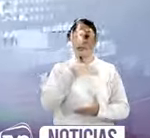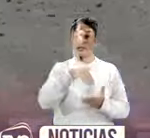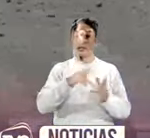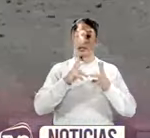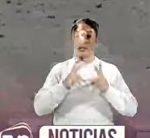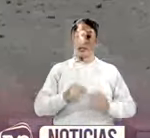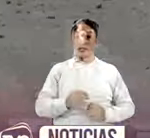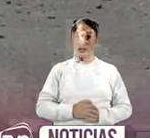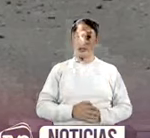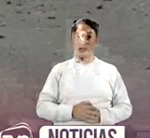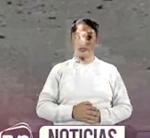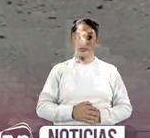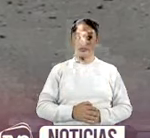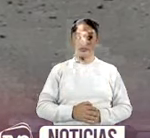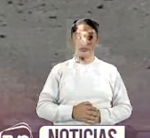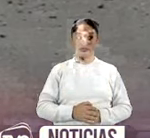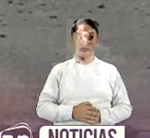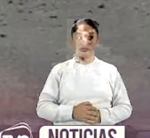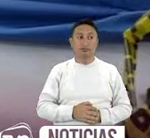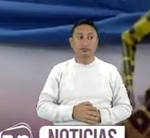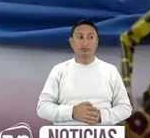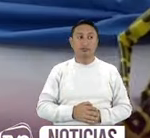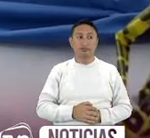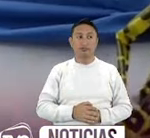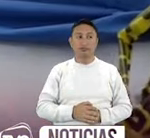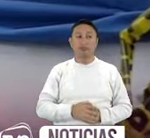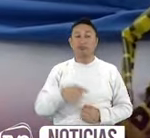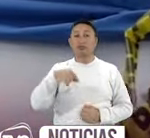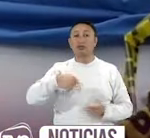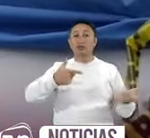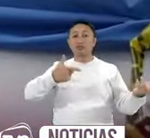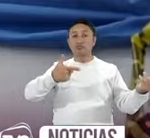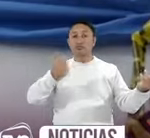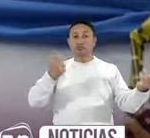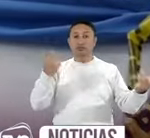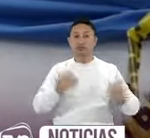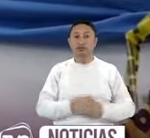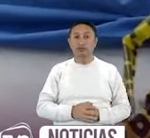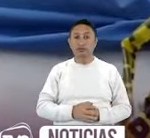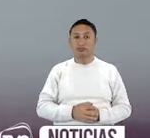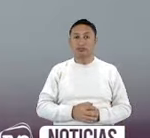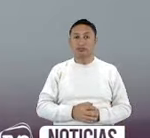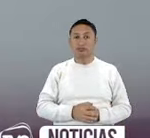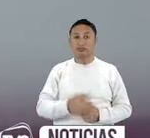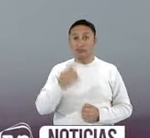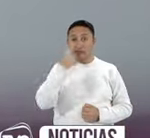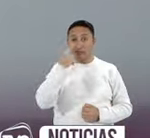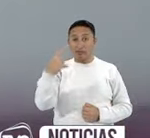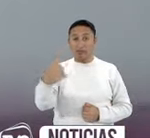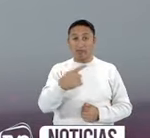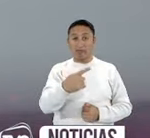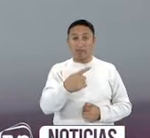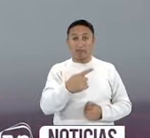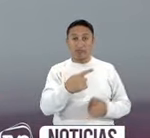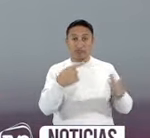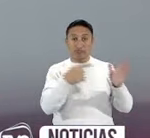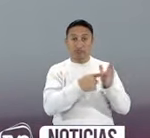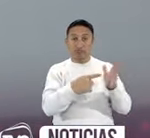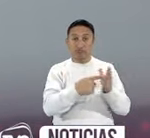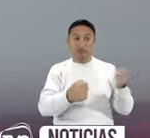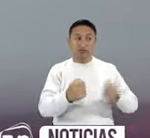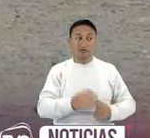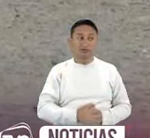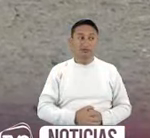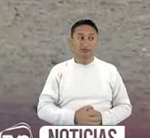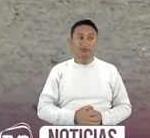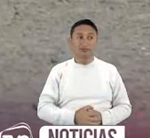ataque armado fue ejecutado con fusiles, lo que se evidencia en las marcas dejadas por las balas que atravesaron los